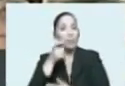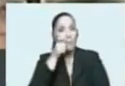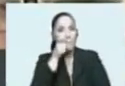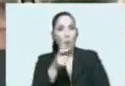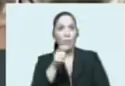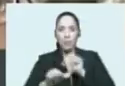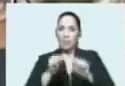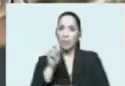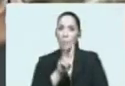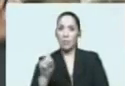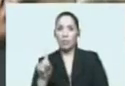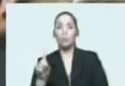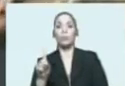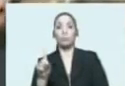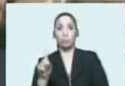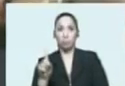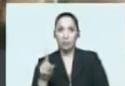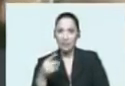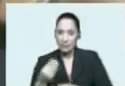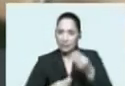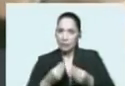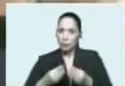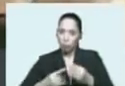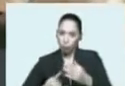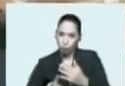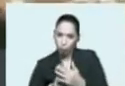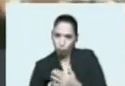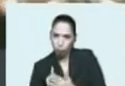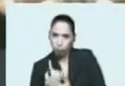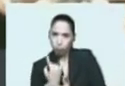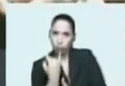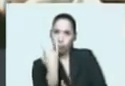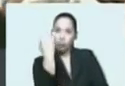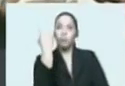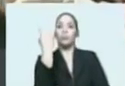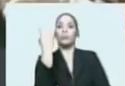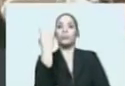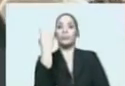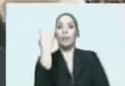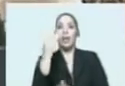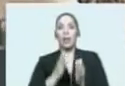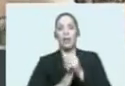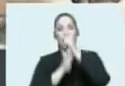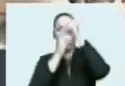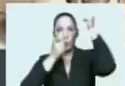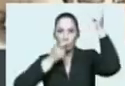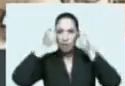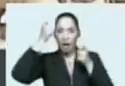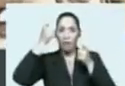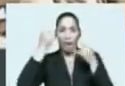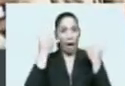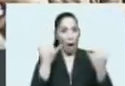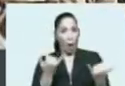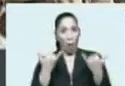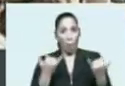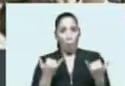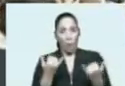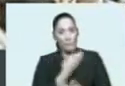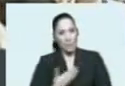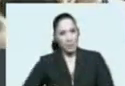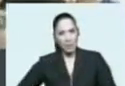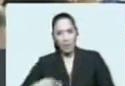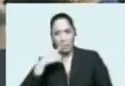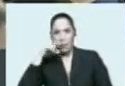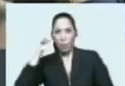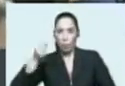siglo 21 las hizo germinar y cosechar bajo el liderazgo de hugo chávez y ahora del presidente nicolás maduro hijo de chávez